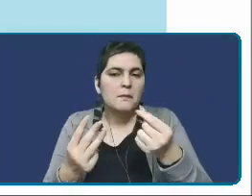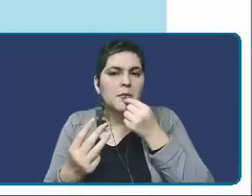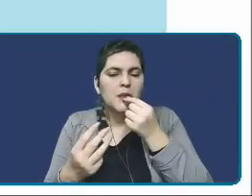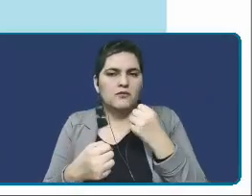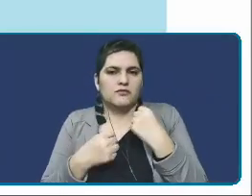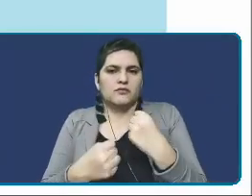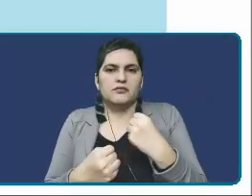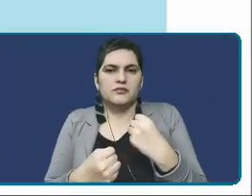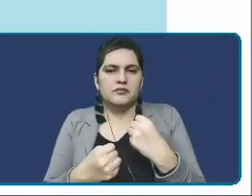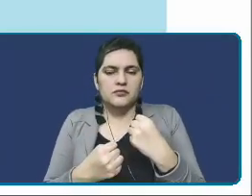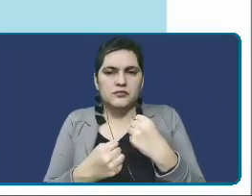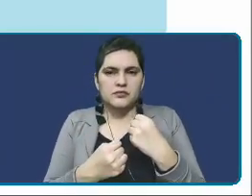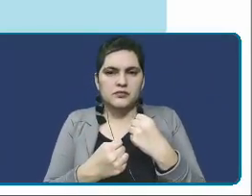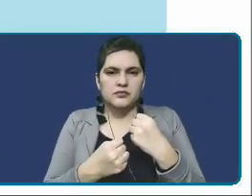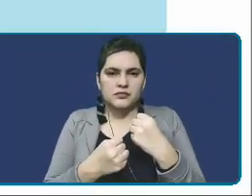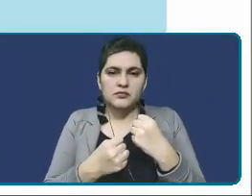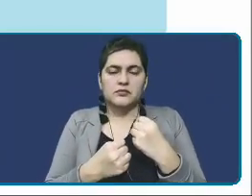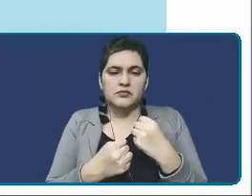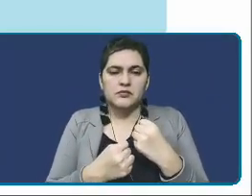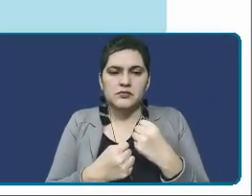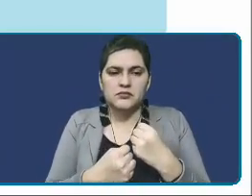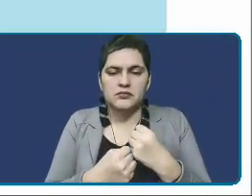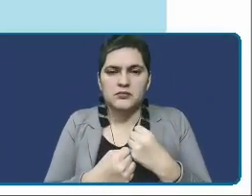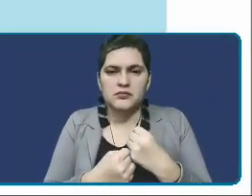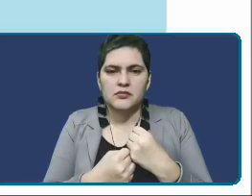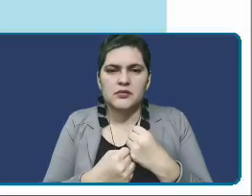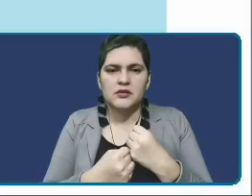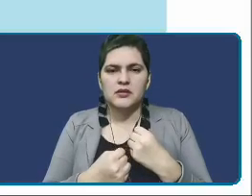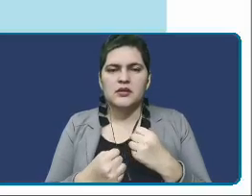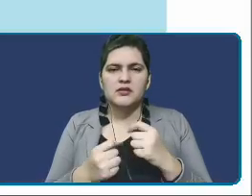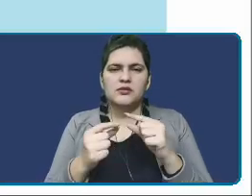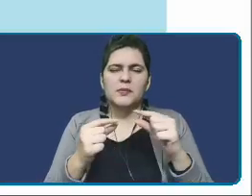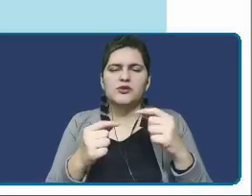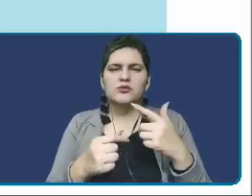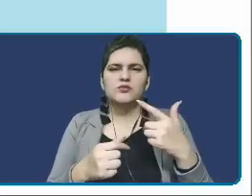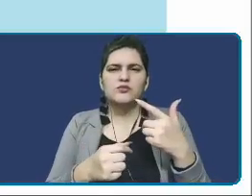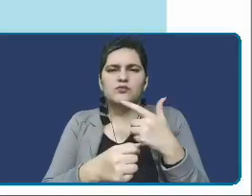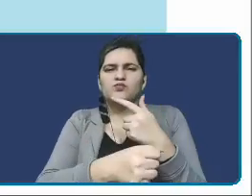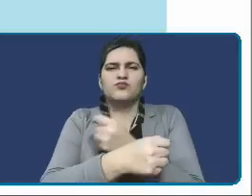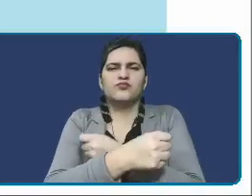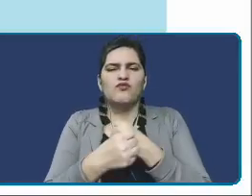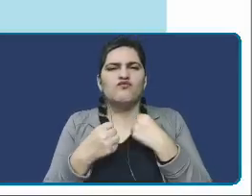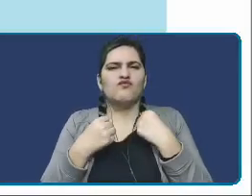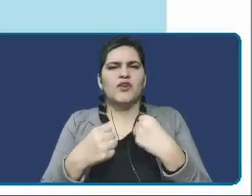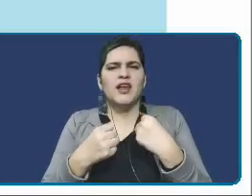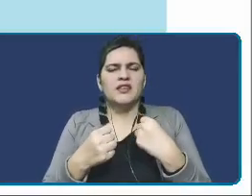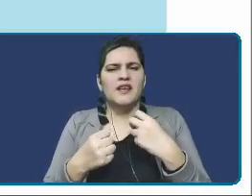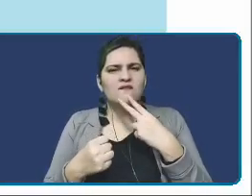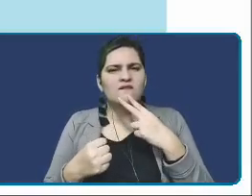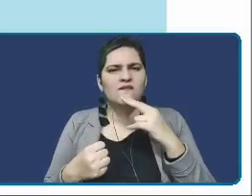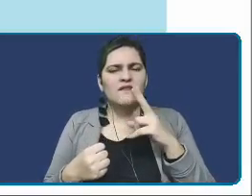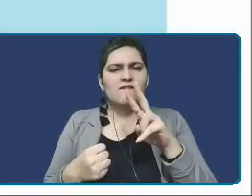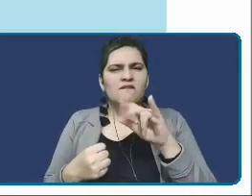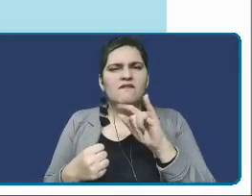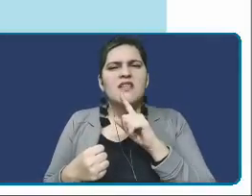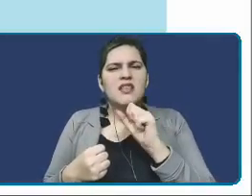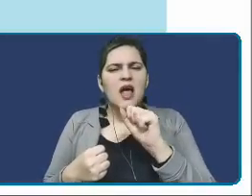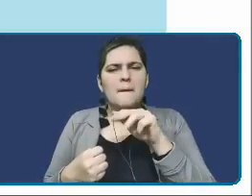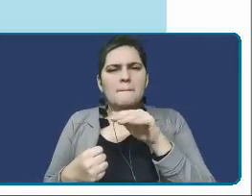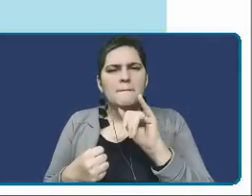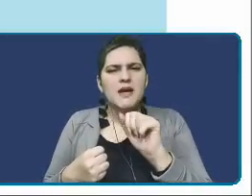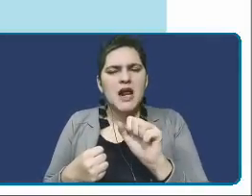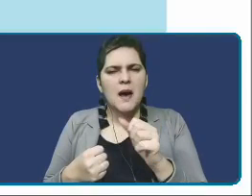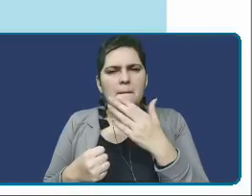no especificados, o sea, esto como golpes vitamínicos o alimentos que estuvieran suplementados con vitaminas. Esos 3 grandes grupos